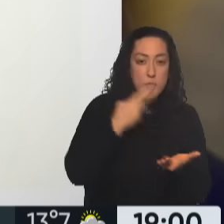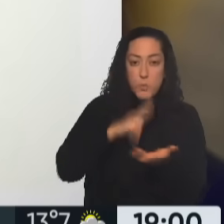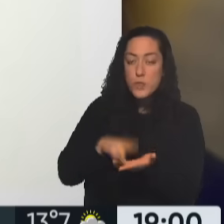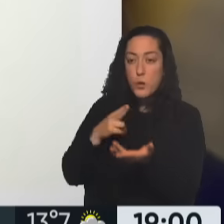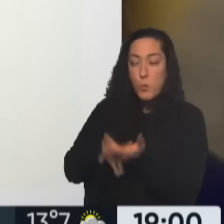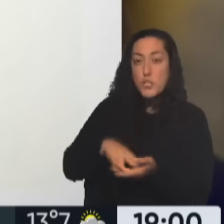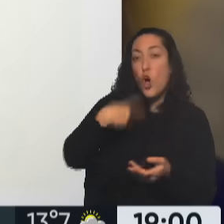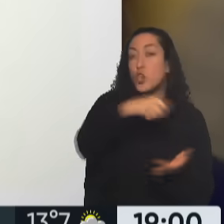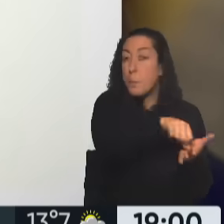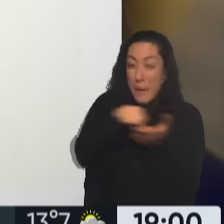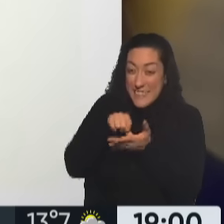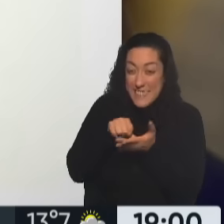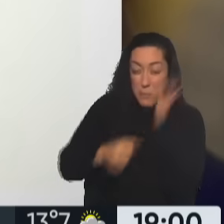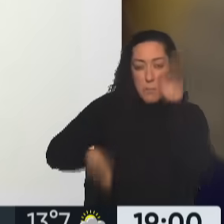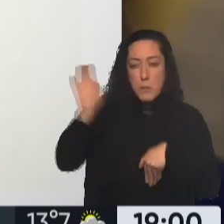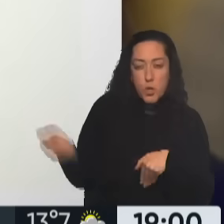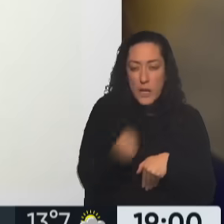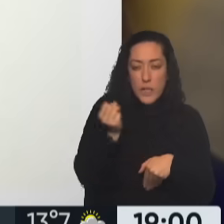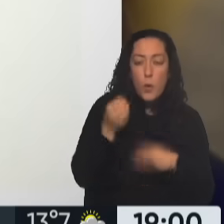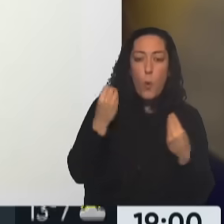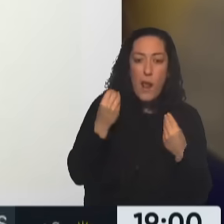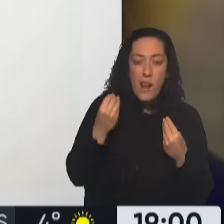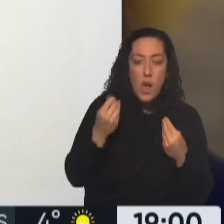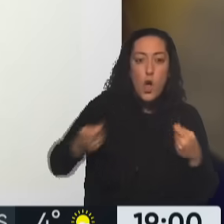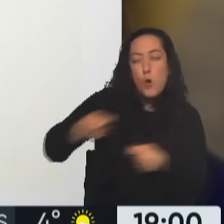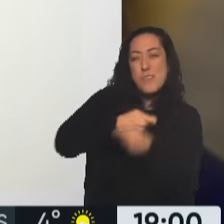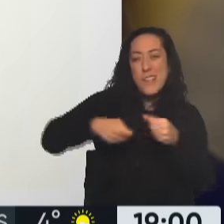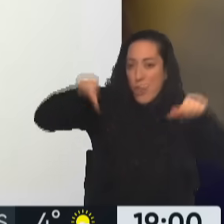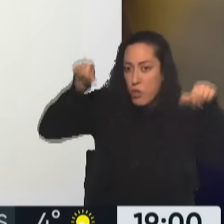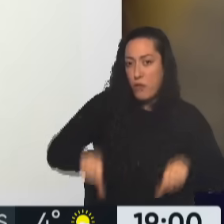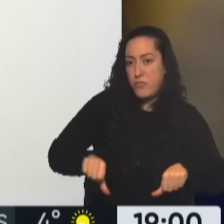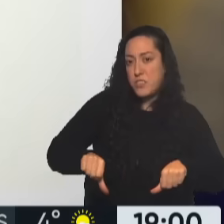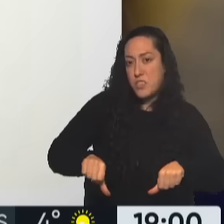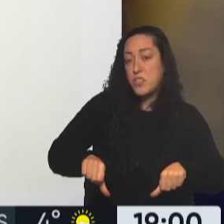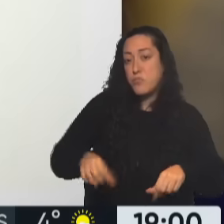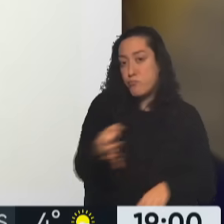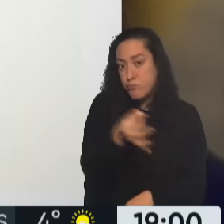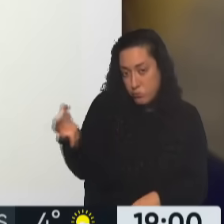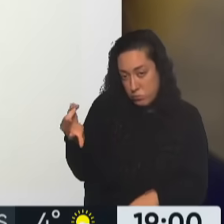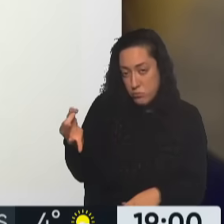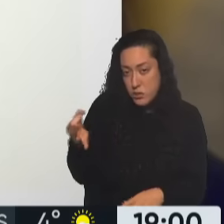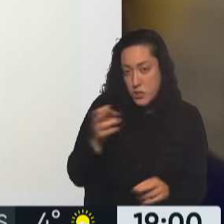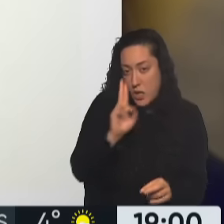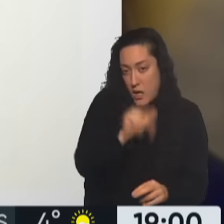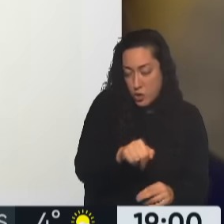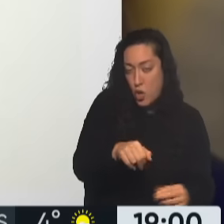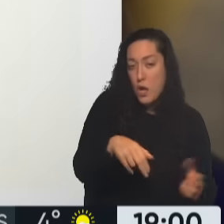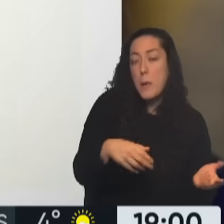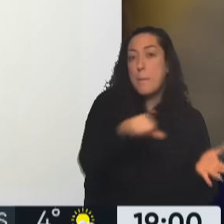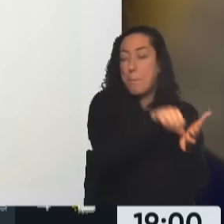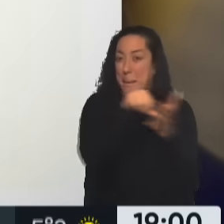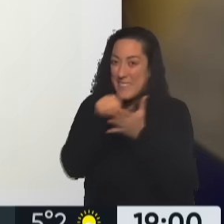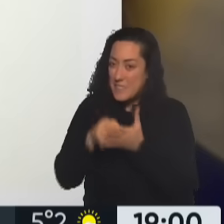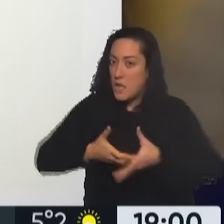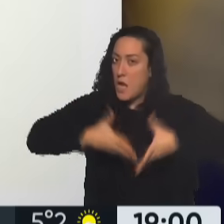otros países, que el trasfondo tiene que ver con un déficit comercial, que es cierto que Estados Unidos tiene con muchos países y con muchos países grandes,